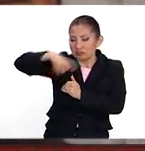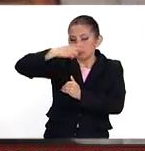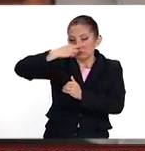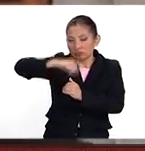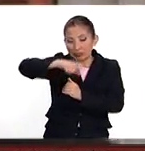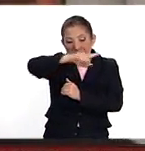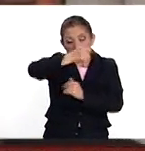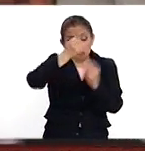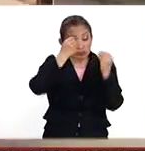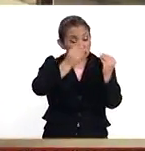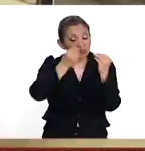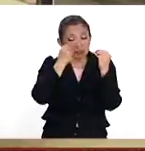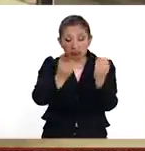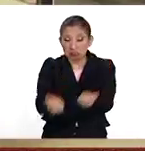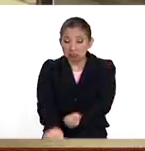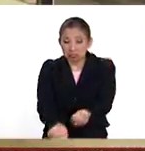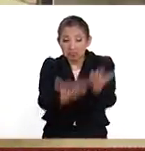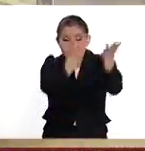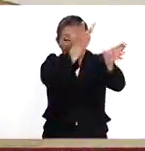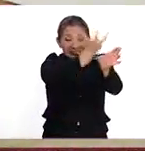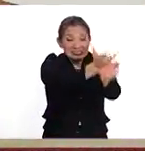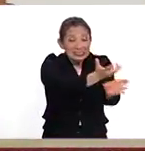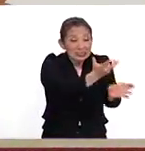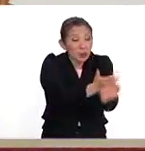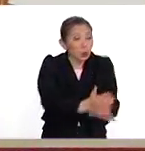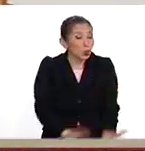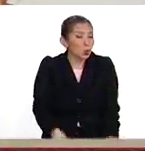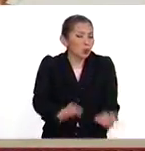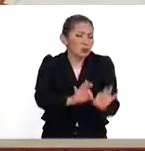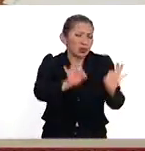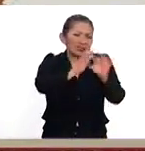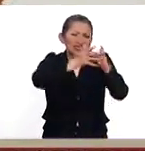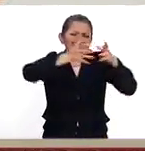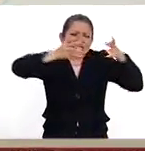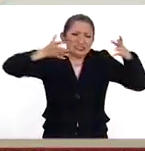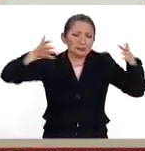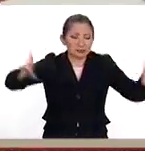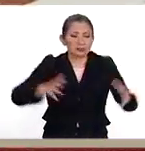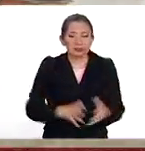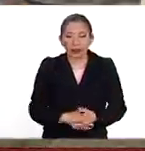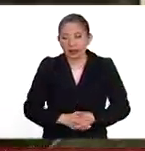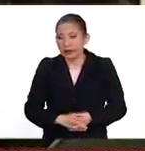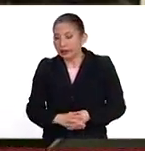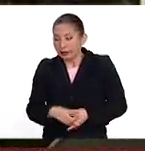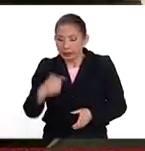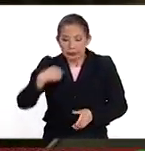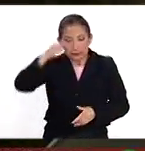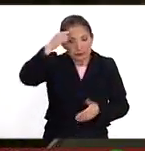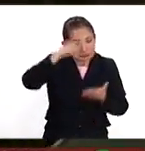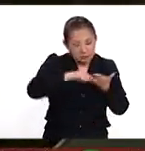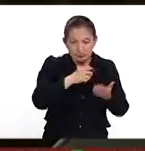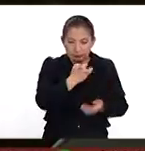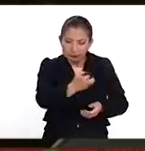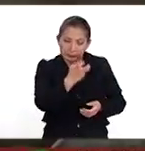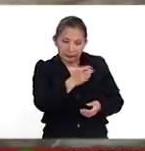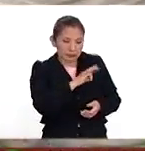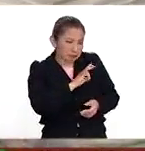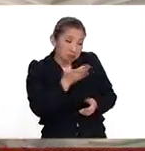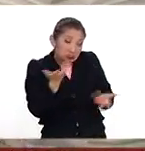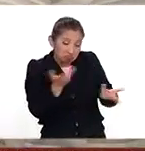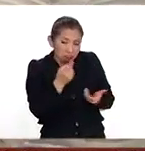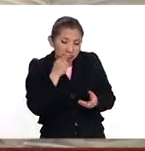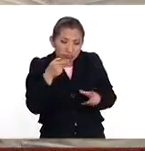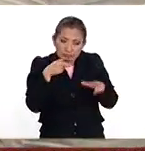razón, la cantidad de nuestras exportaciones a Estados Unidos es muy importante. Yo creo por esa razón, ¿qué podríamos hacer?